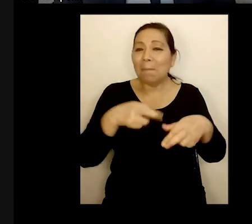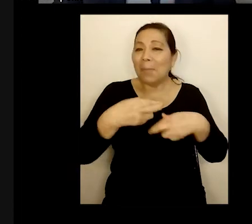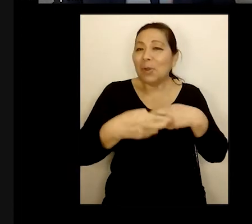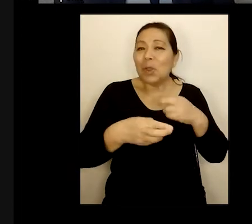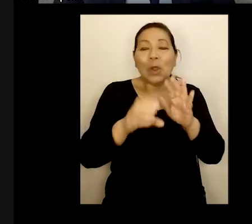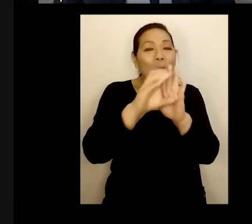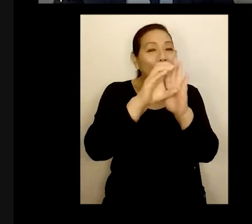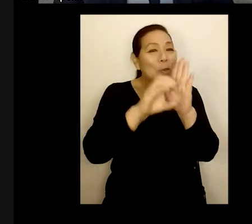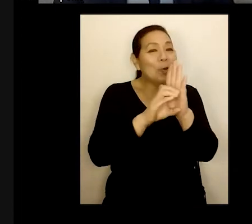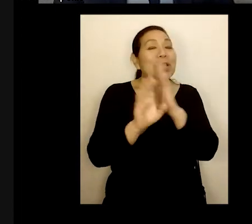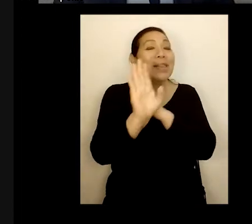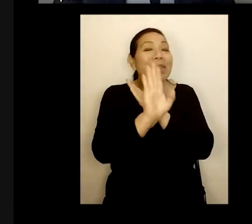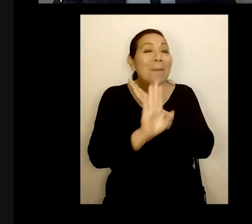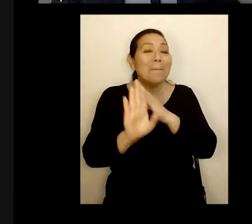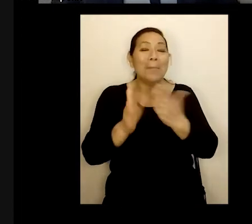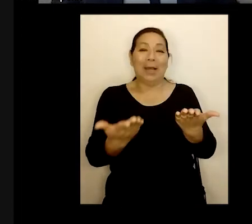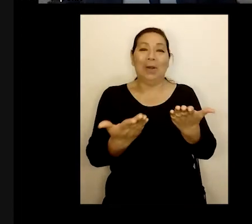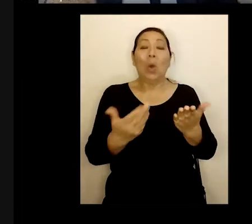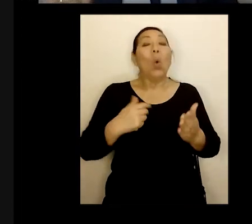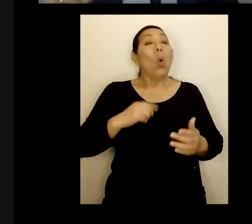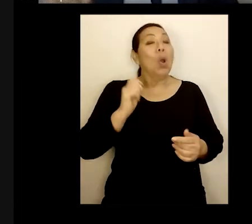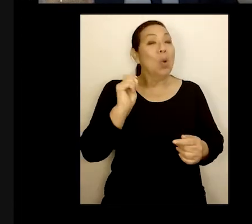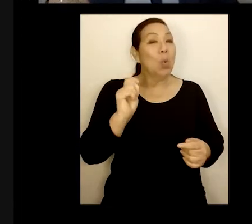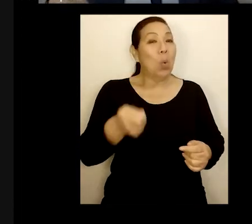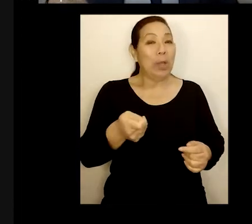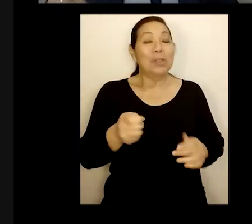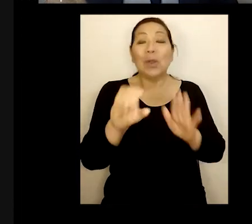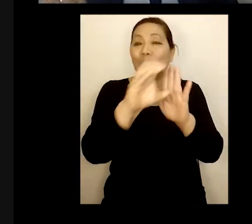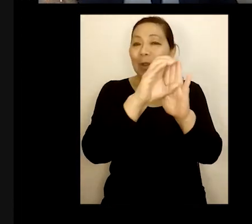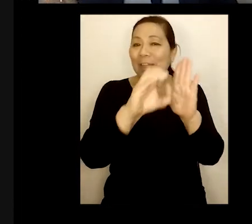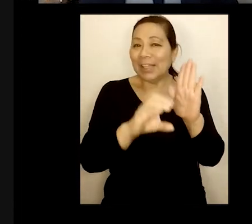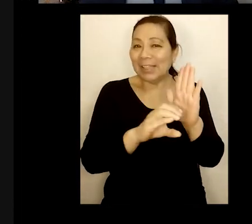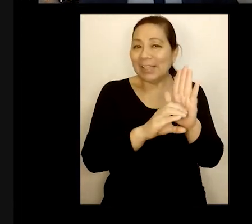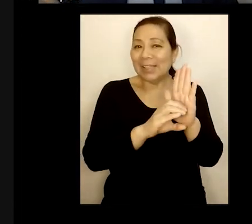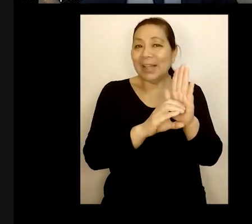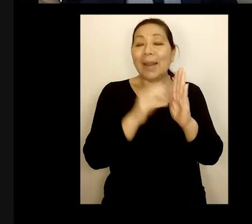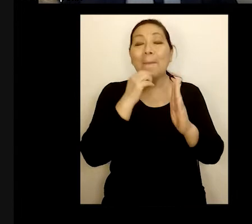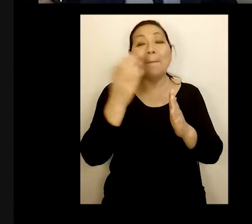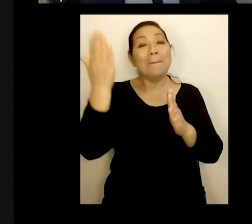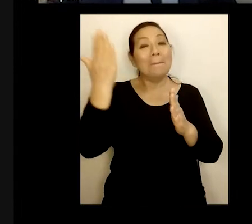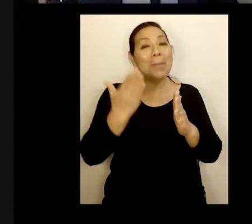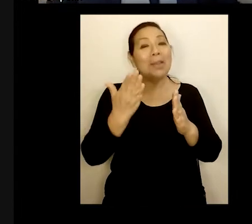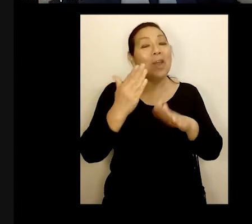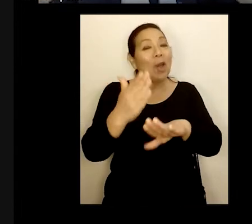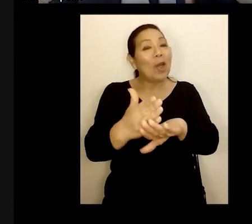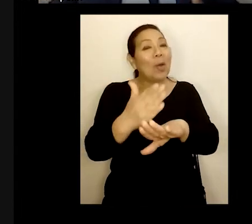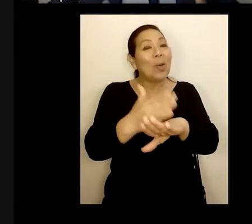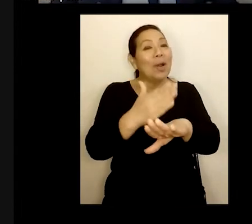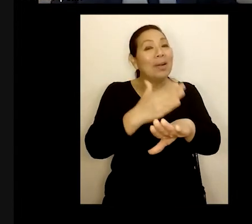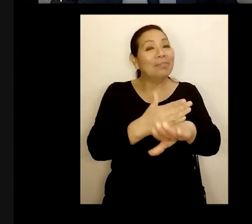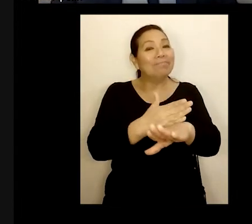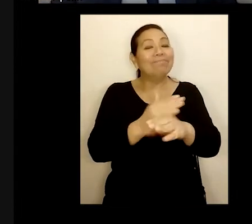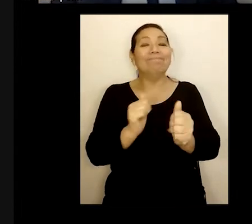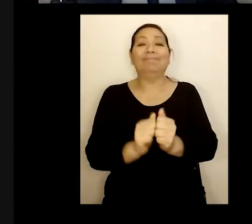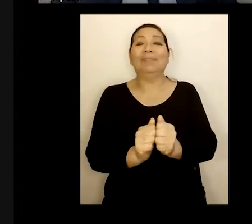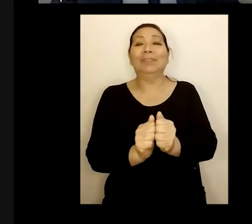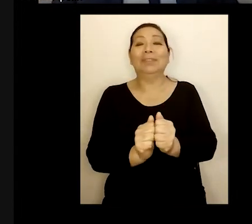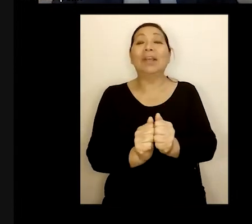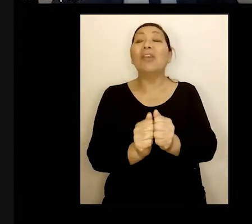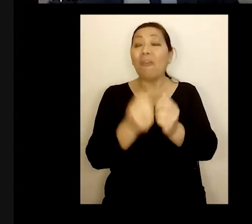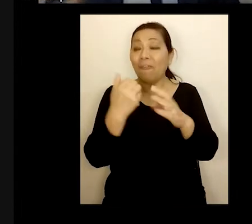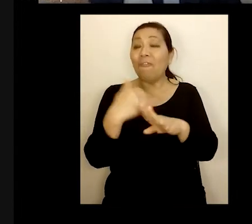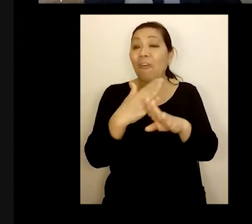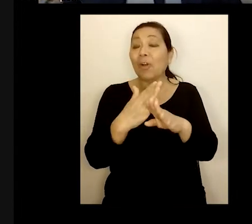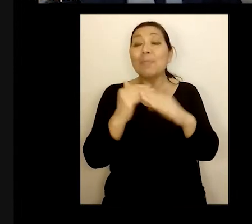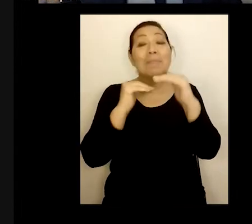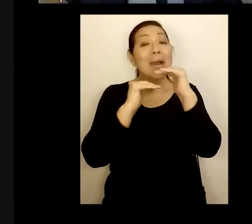proceso constitucional de amparo. El juez constitucional declaró infundada la demanda, desarrollando ampliamente la validez